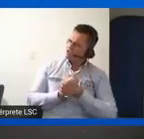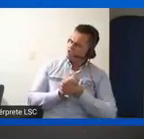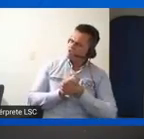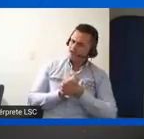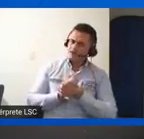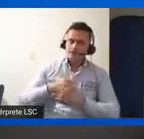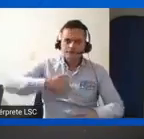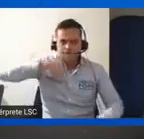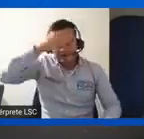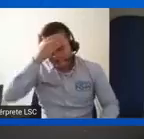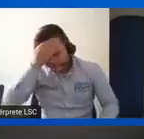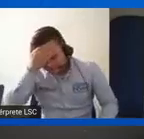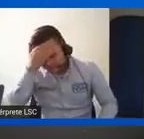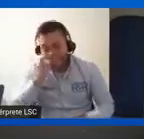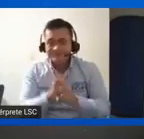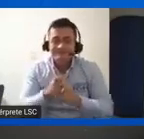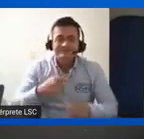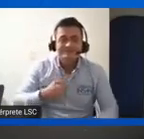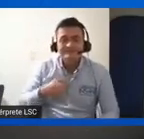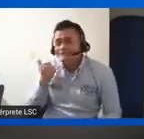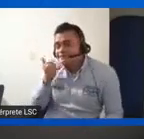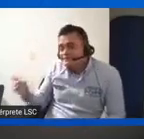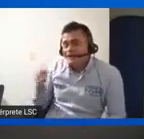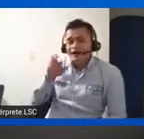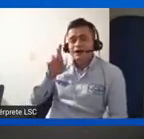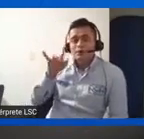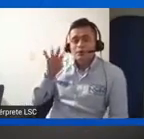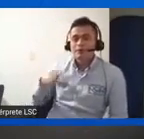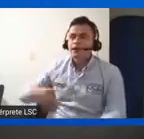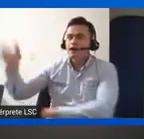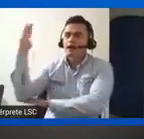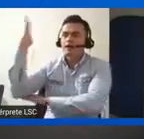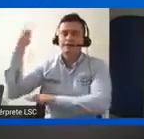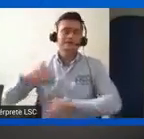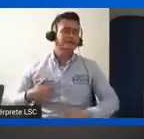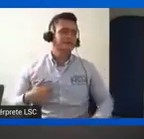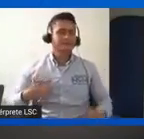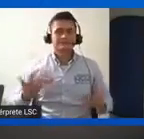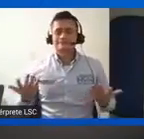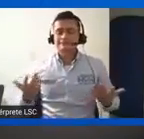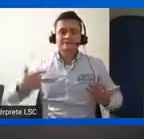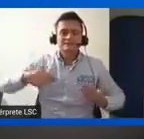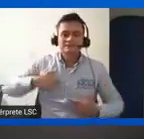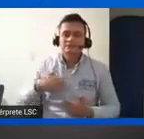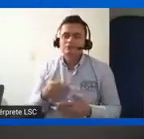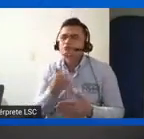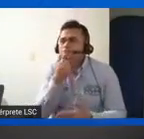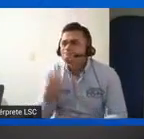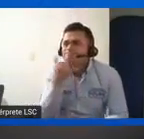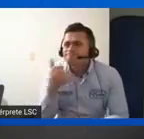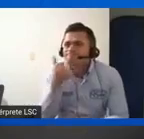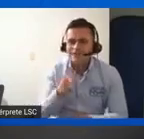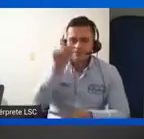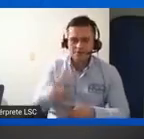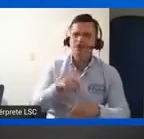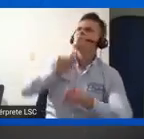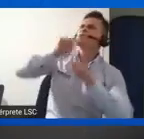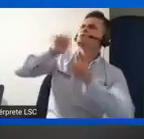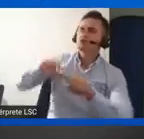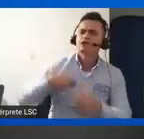va a complicar. Yo lo llamaba por el interno, Ruby era la ponente, no podía hacer nada más y yo lo llamaba para que no se metiera,